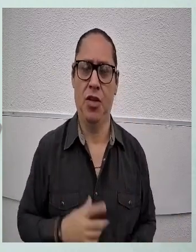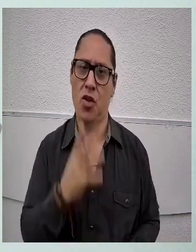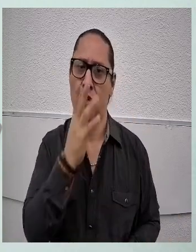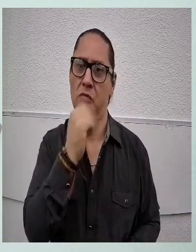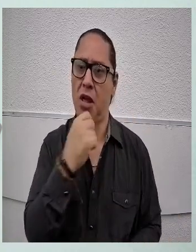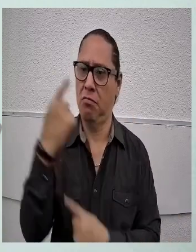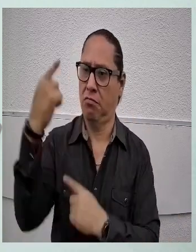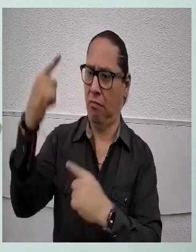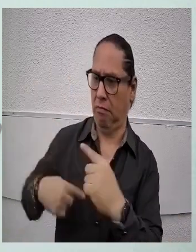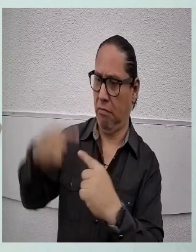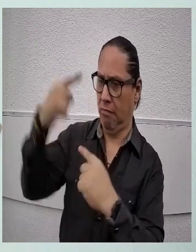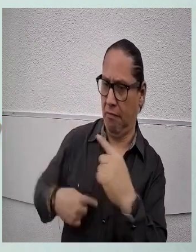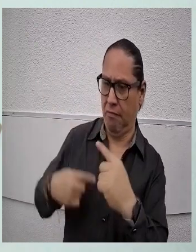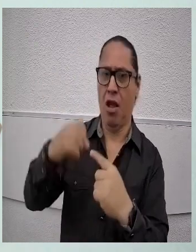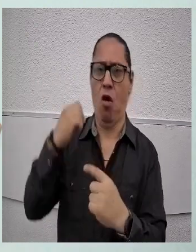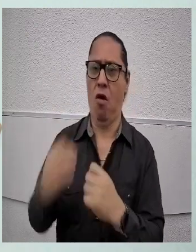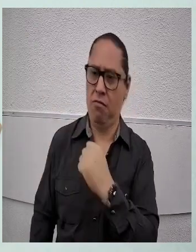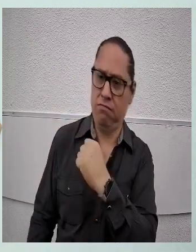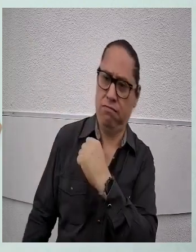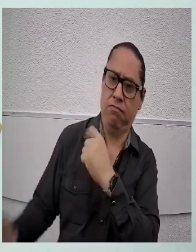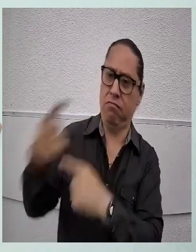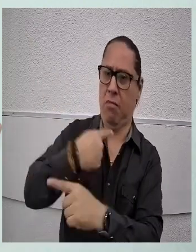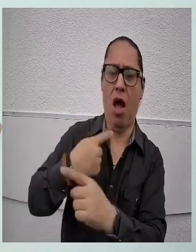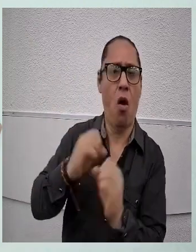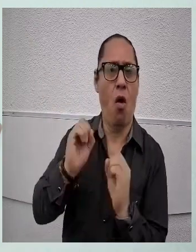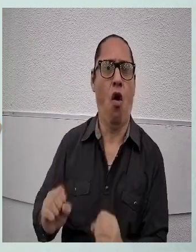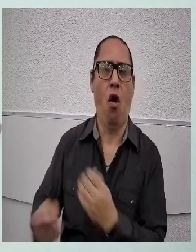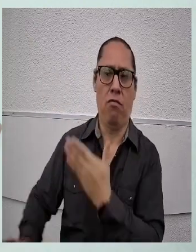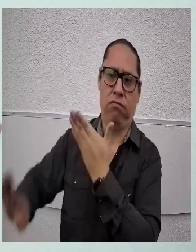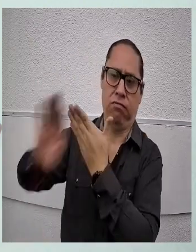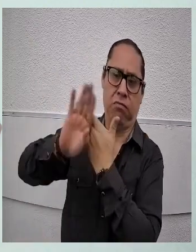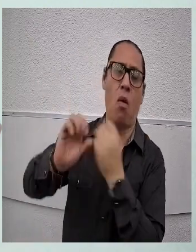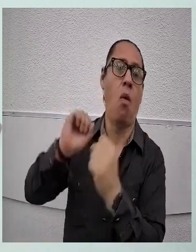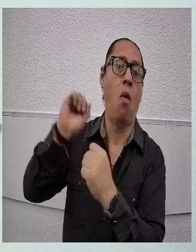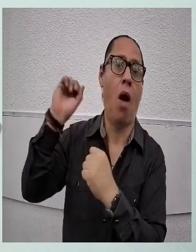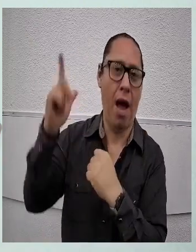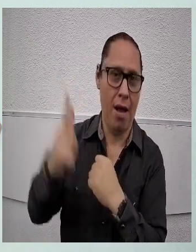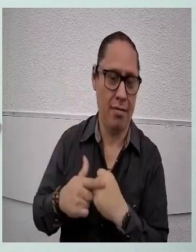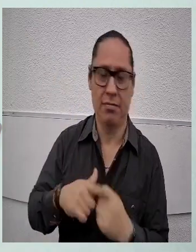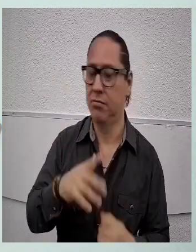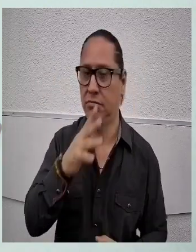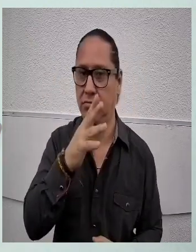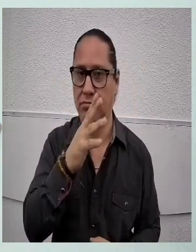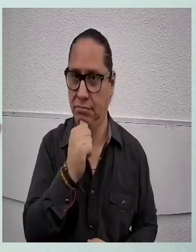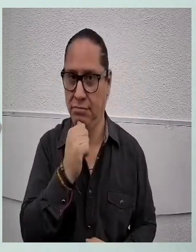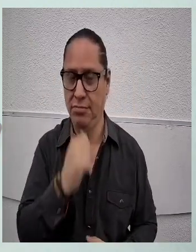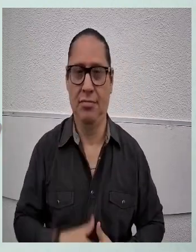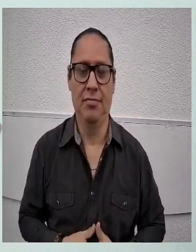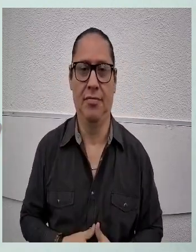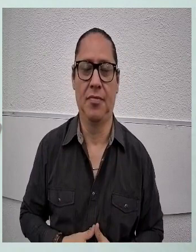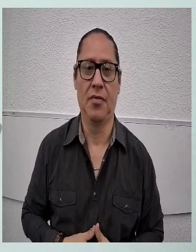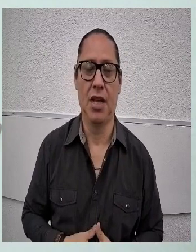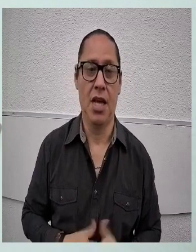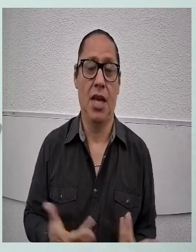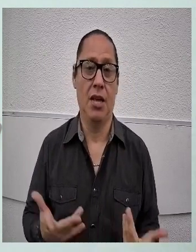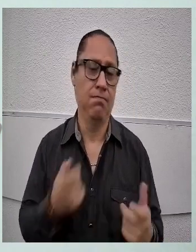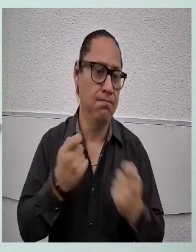edentados violentados o coaccionados de las estrategias de seguridad